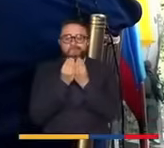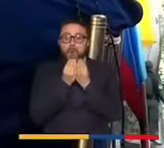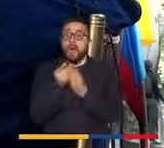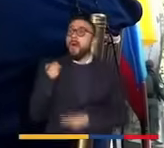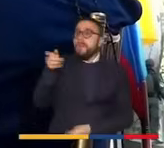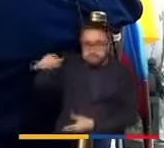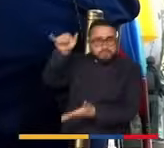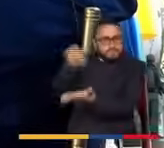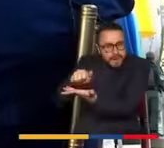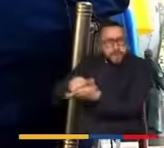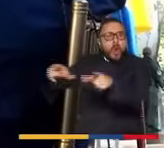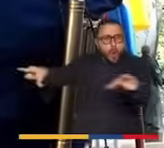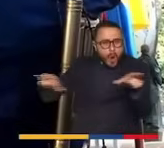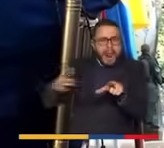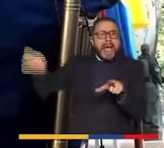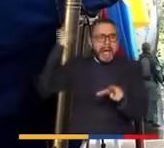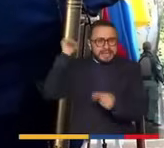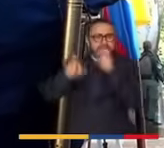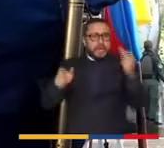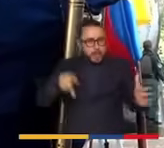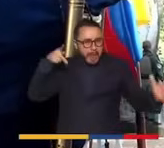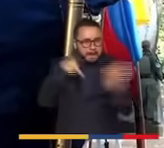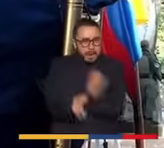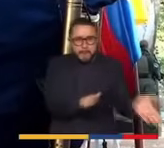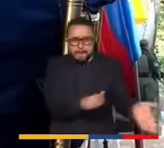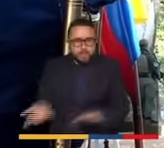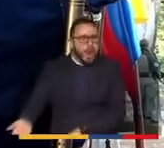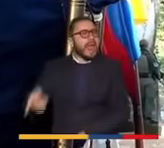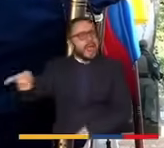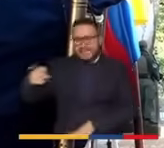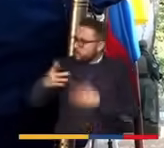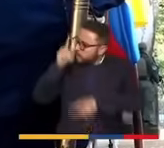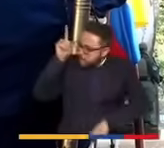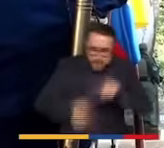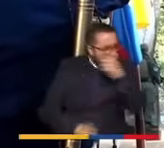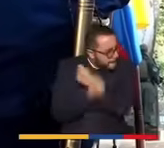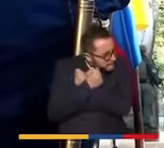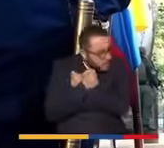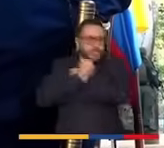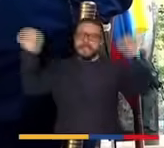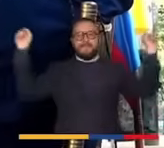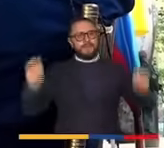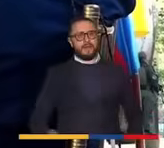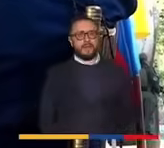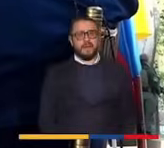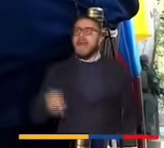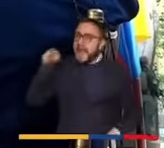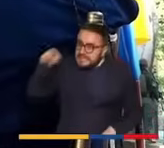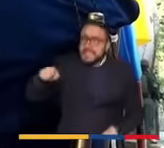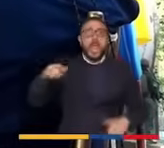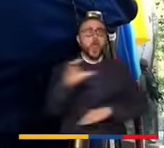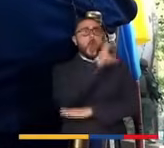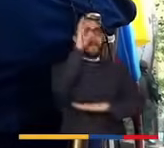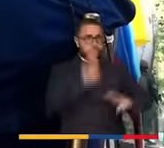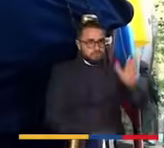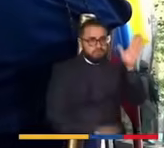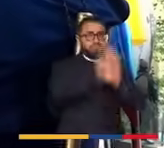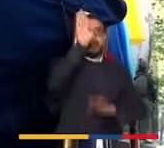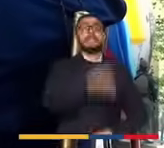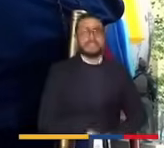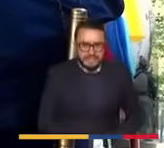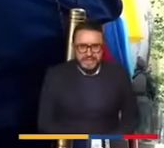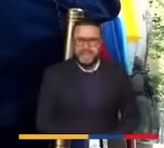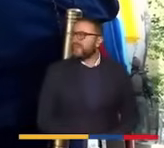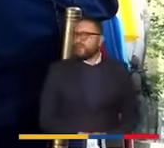mataron a las personas. No es posible. Así no construimos una nación, así no